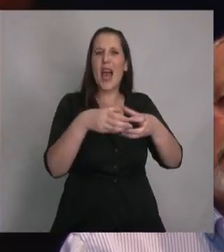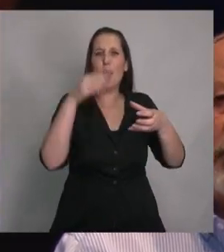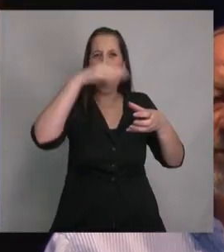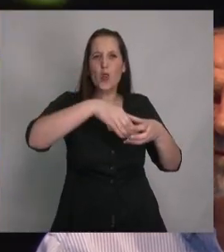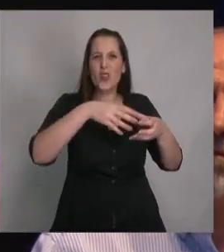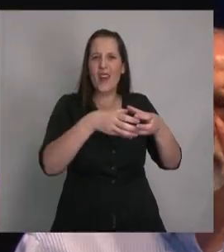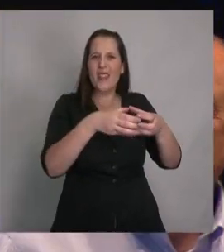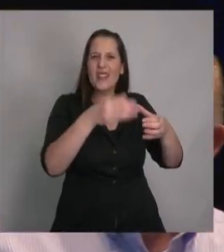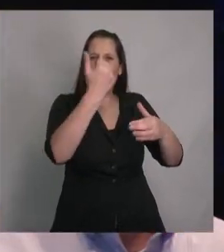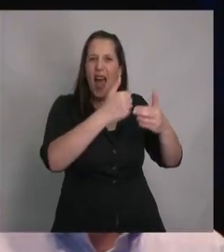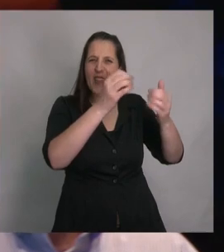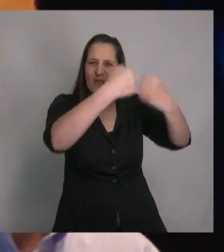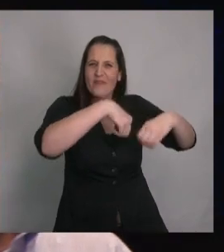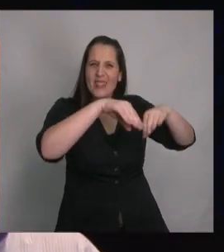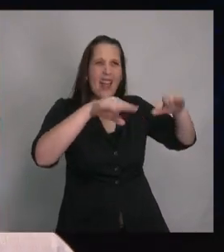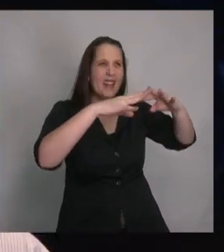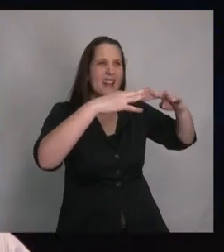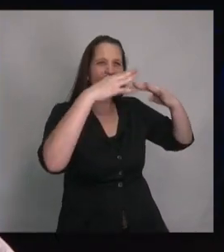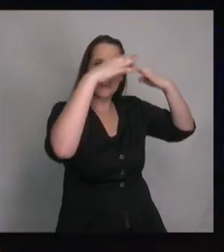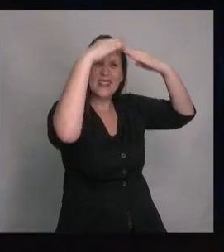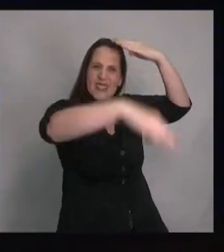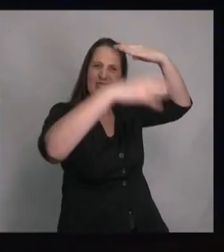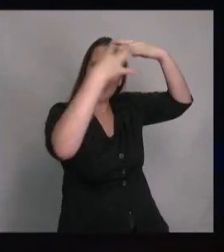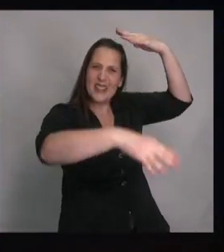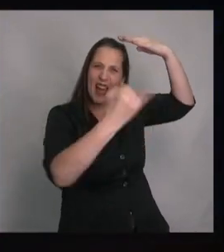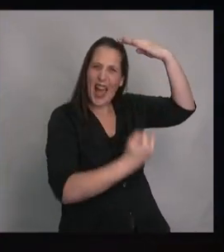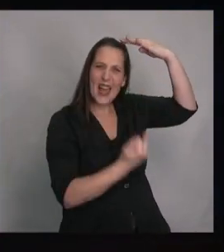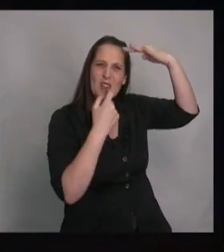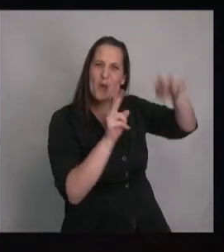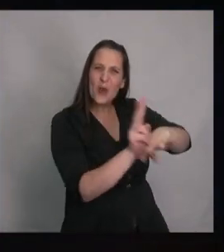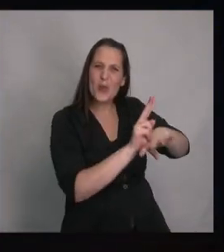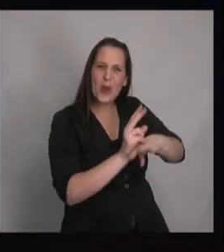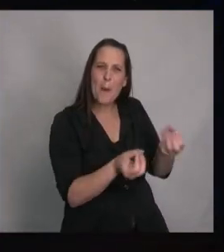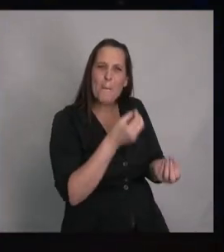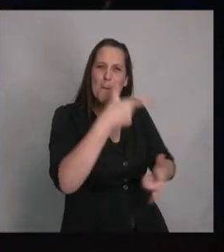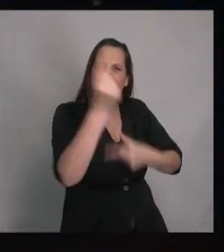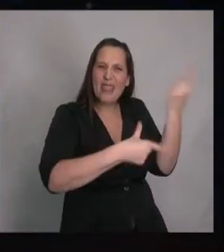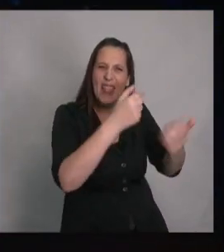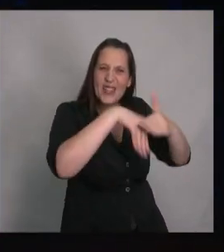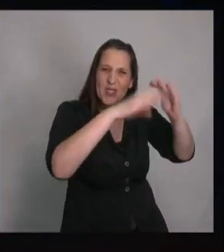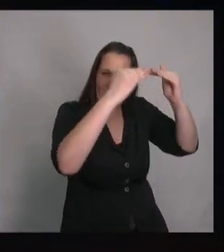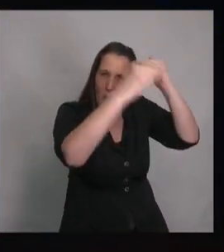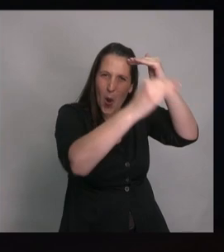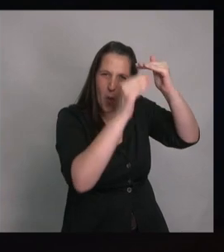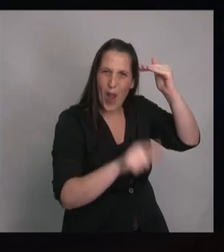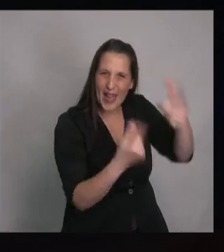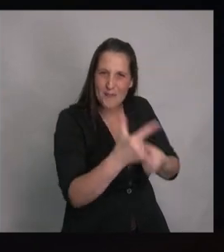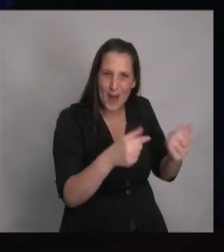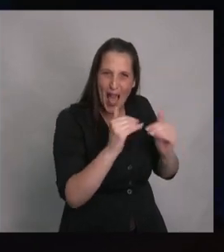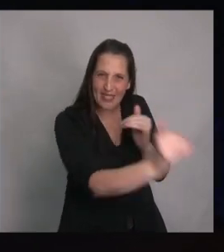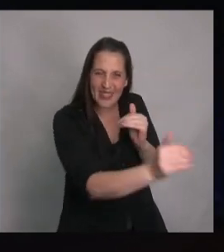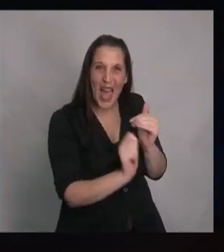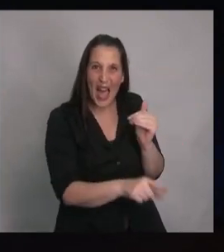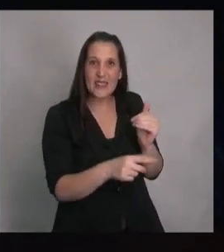y por tanto el cambio del ciclo del agua y por tanto la posibilidad de la extinción de la